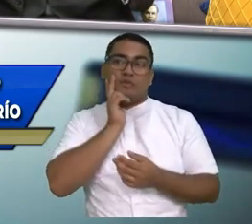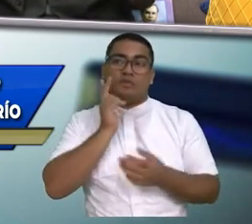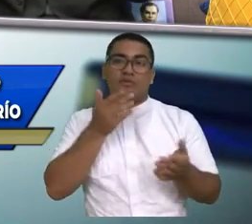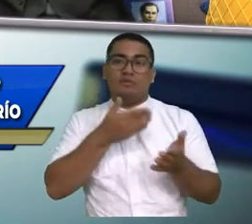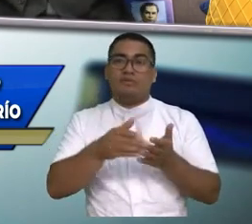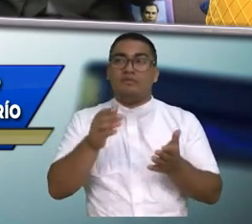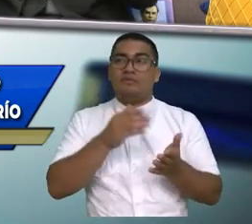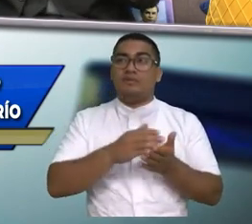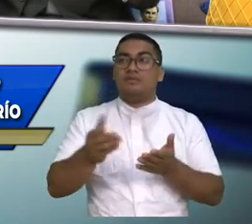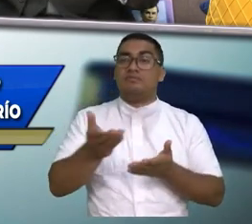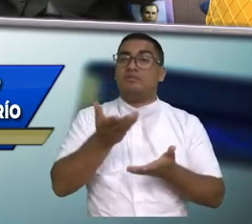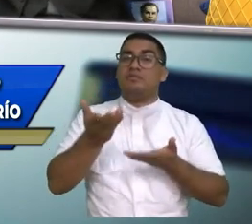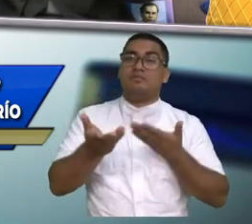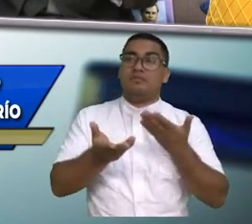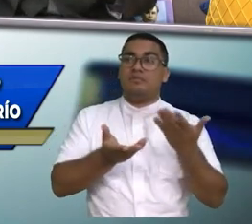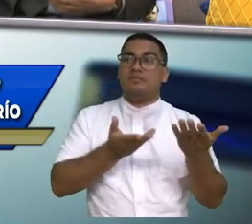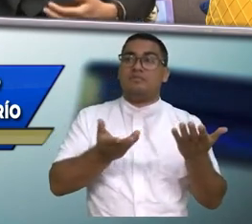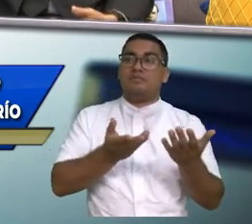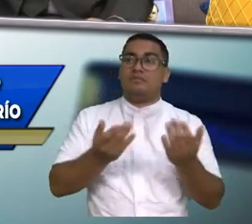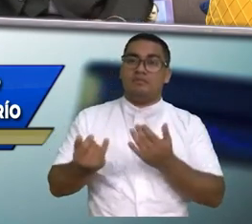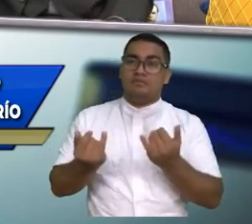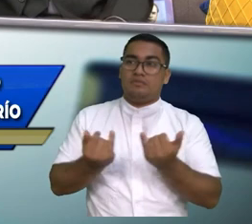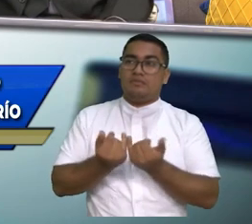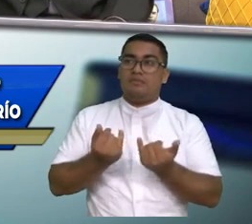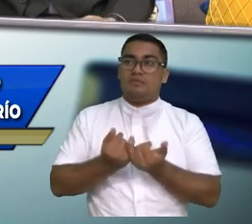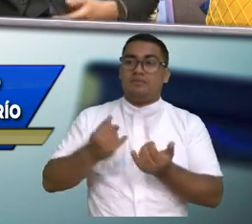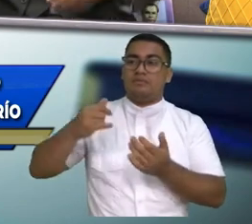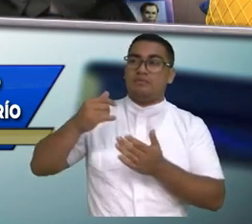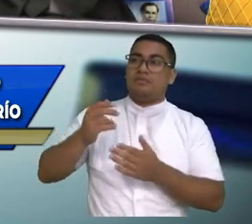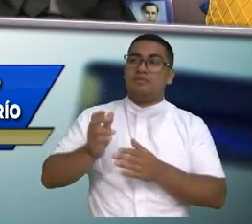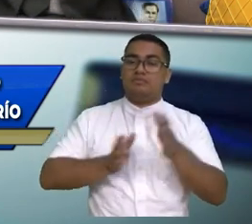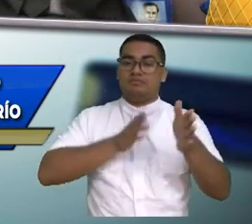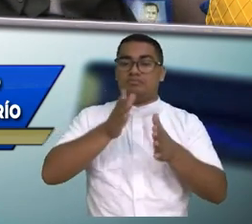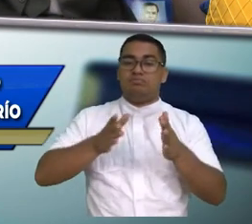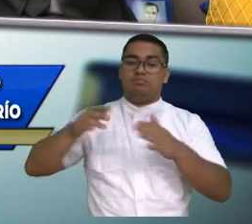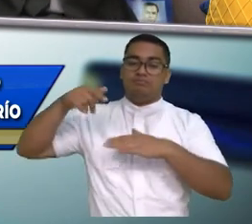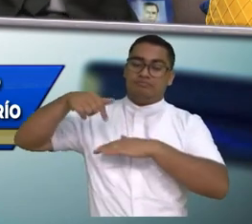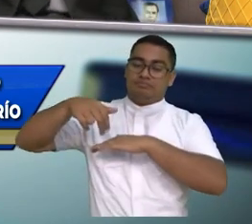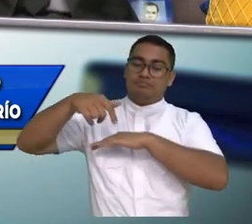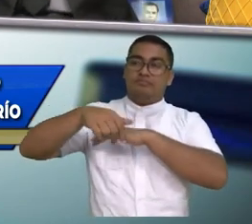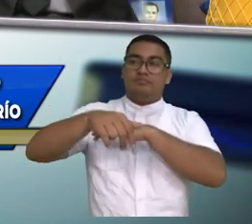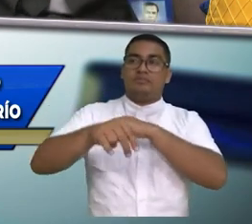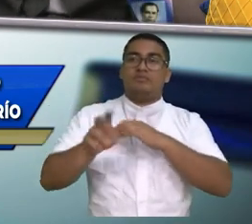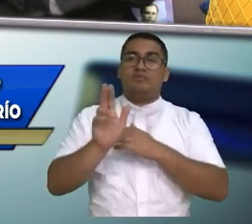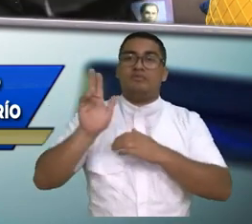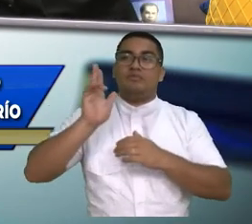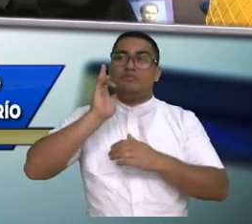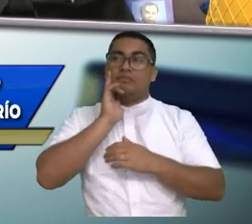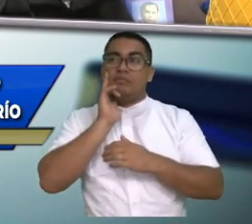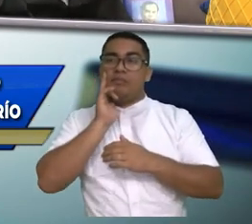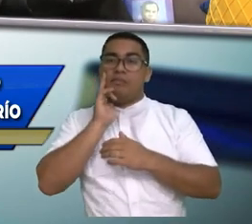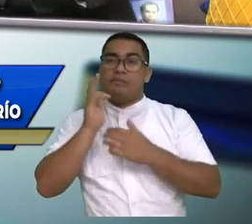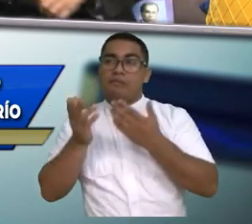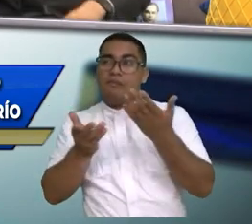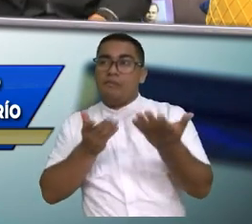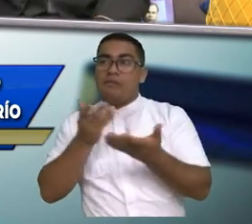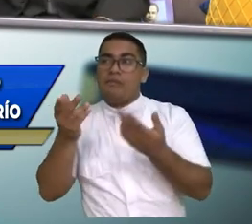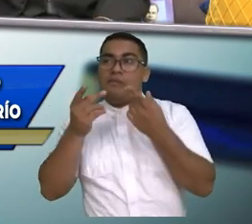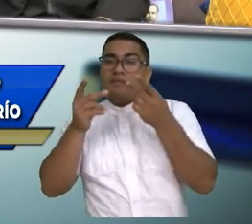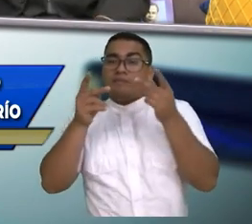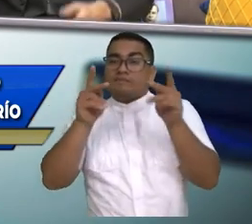versos, empieza a corresponder, bajando la escalinata del tren, esos versos, el Galán, el Rubén, pero no los logra